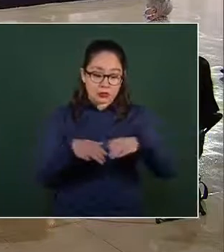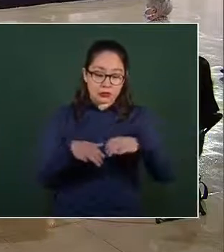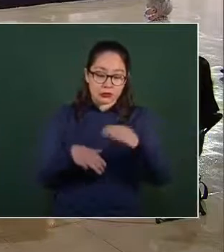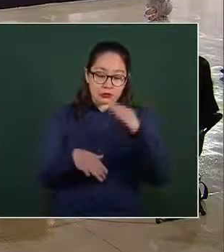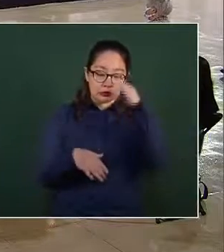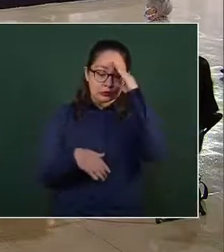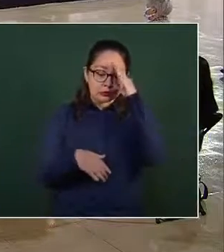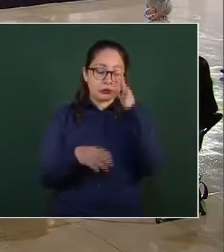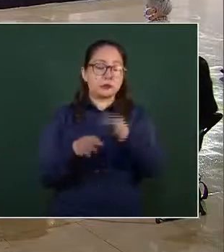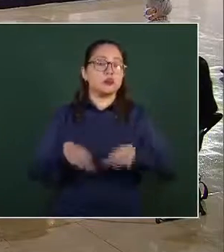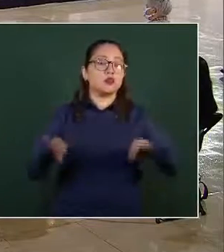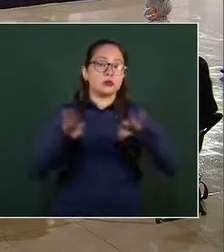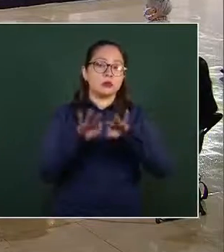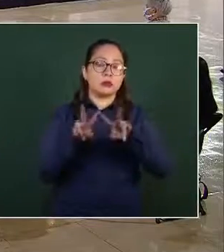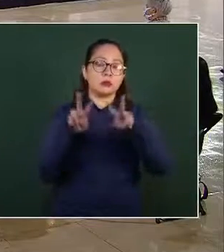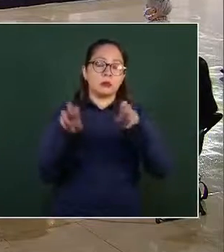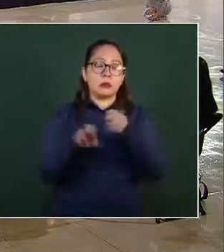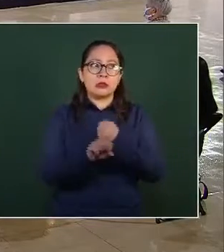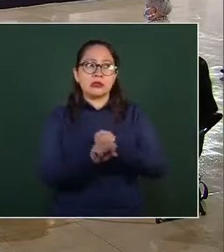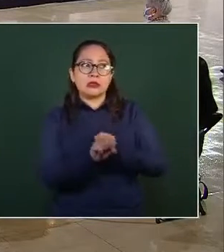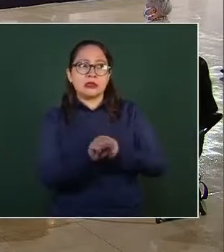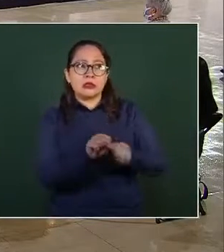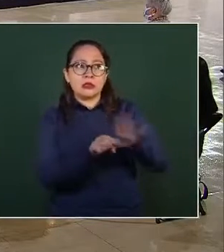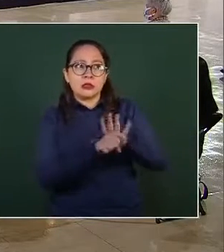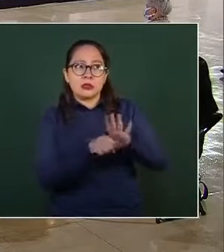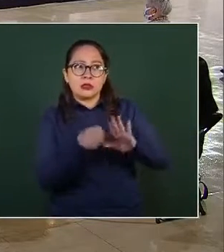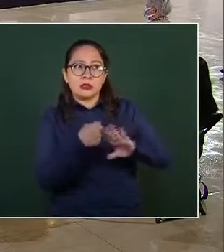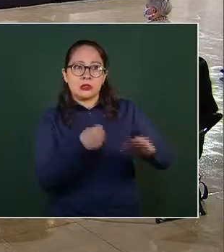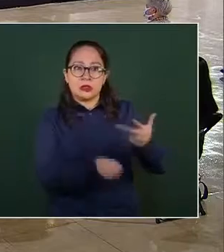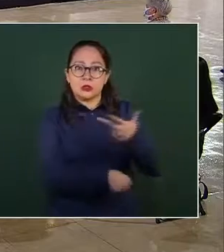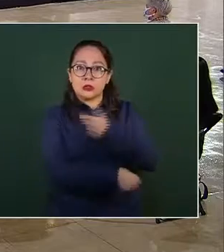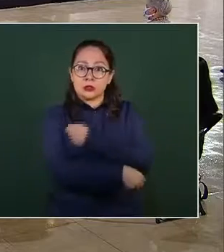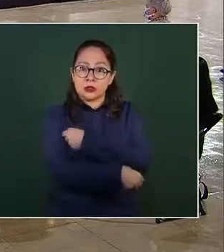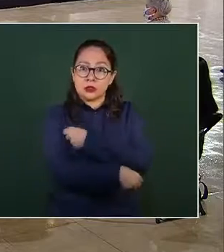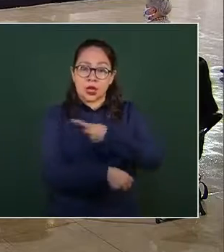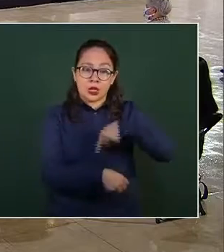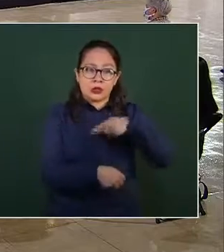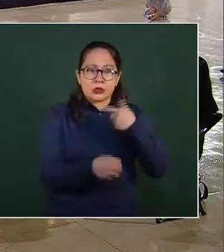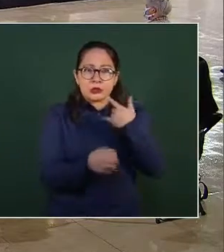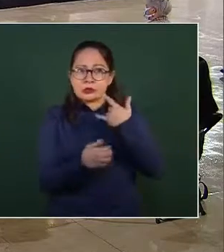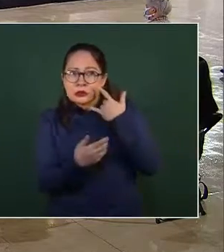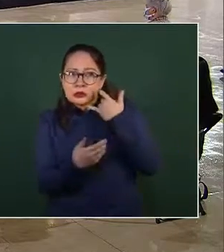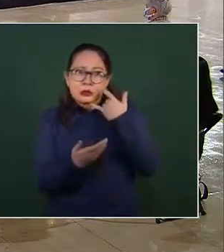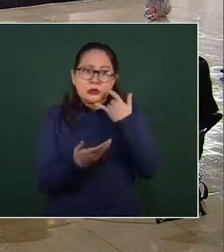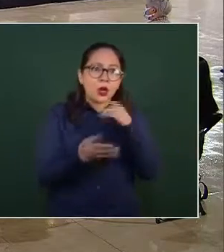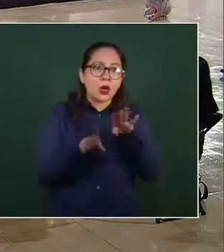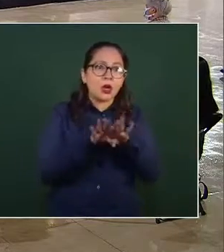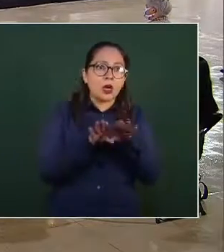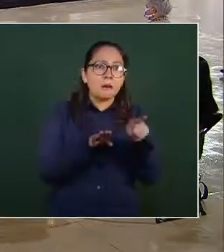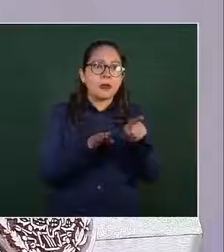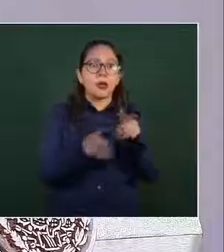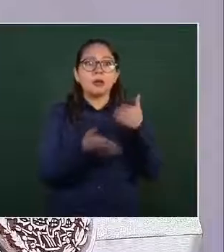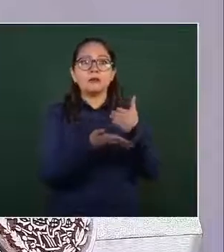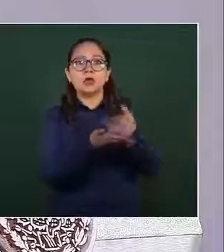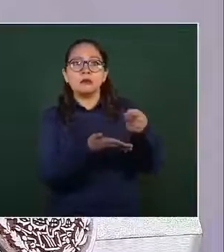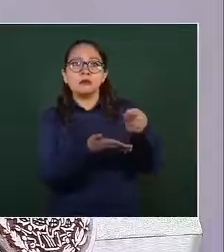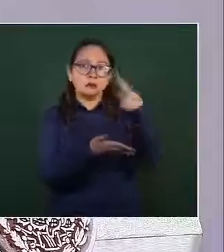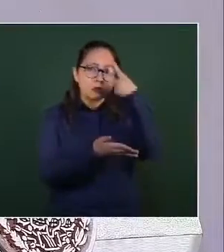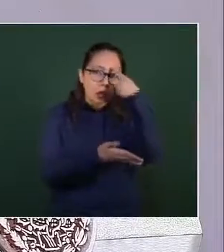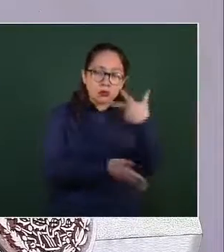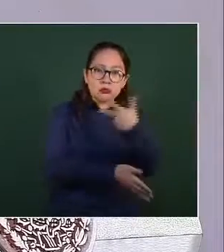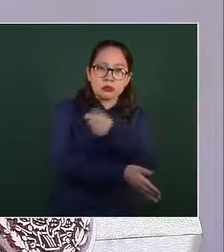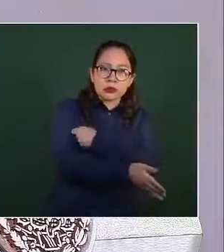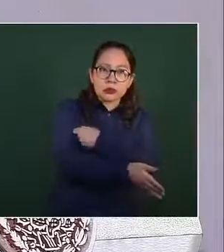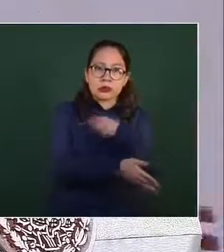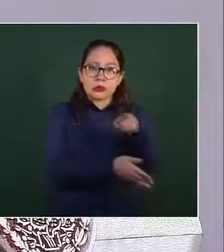incluso buscaron la manera de cómo ir a donde estaba vacunando Sedena, y fueron a